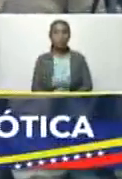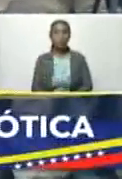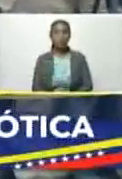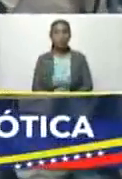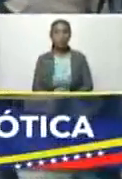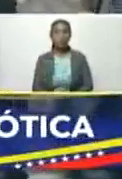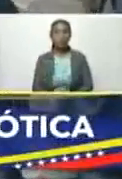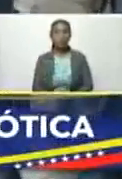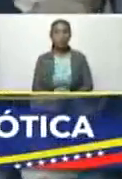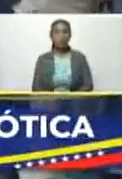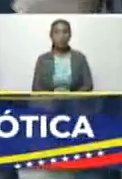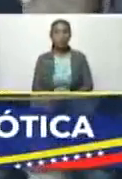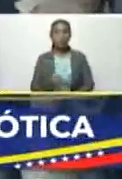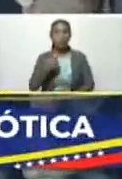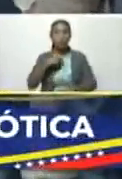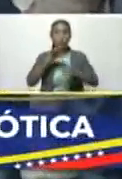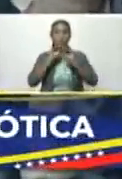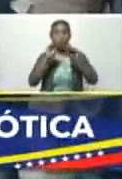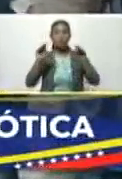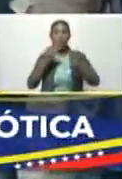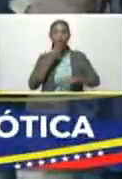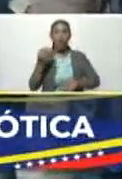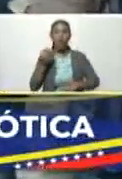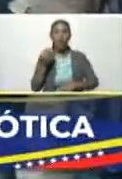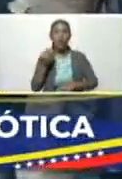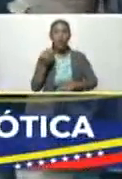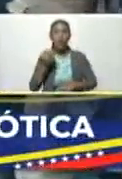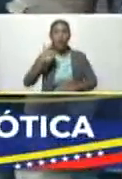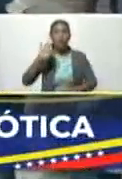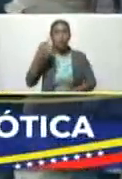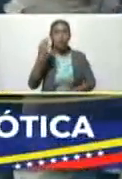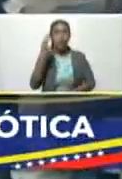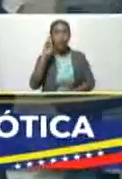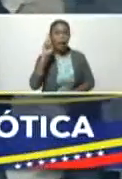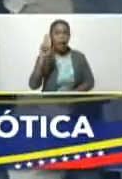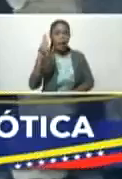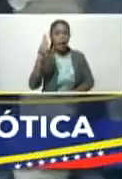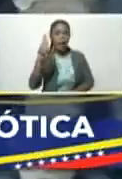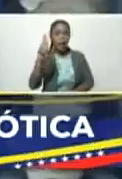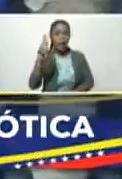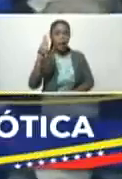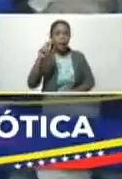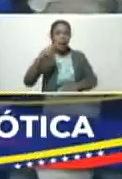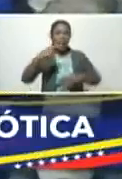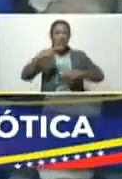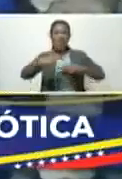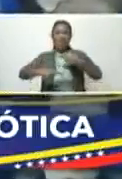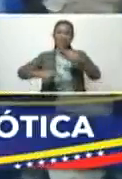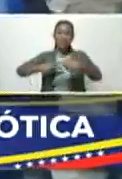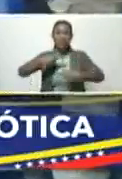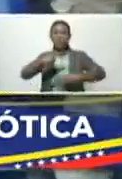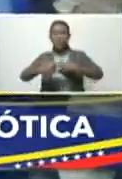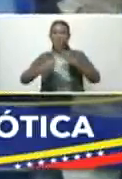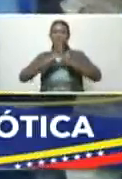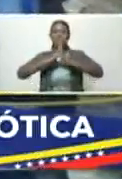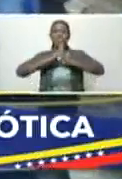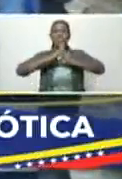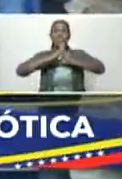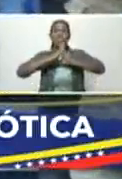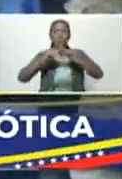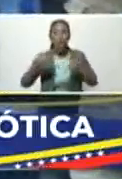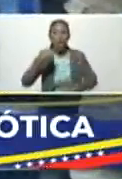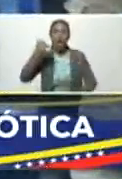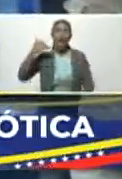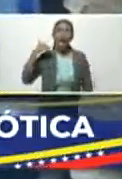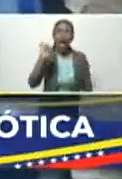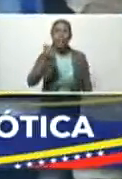los he llamado, jóvenes, a la tercera R, a revolucionar todo lo que